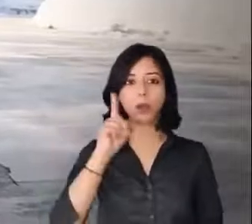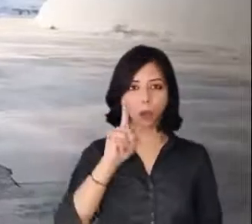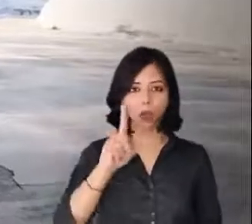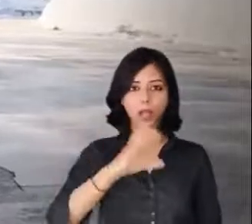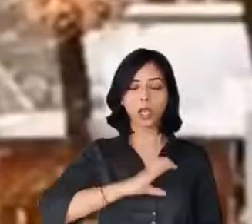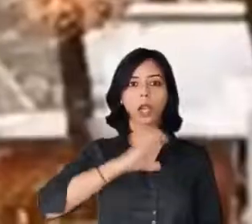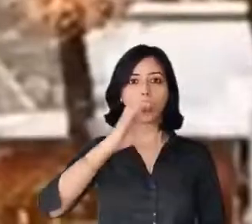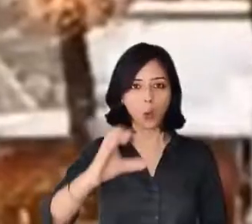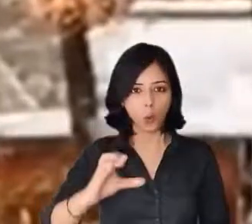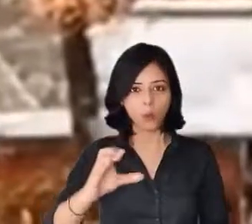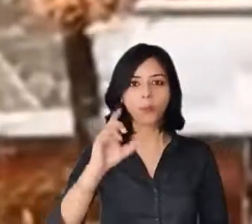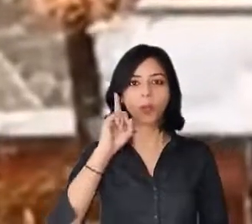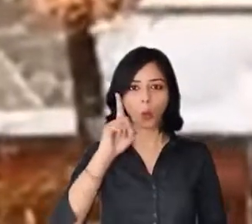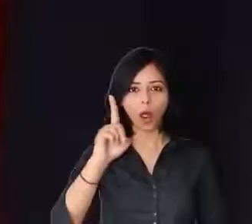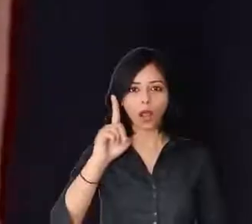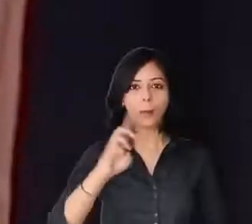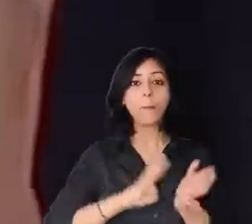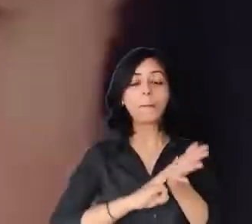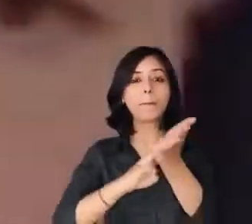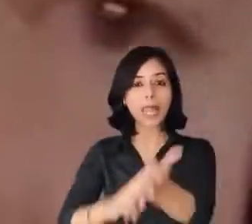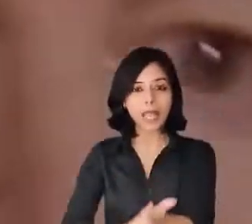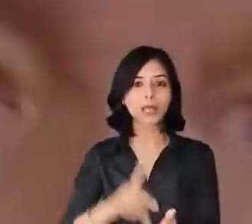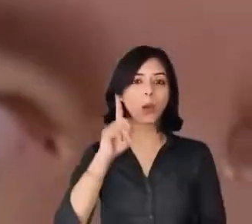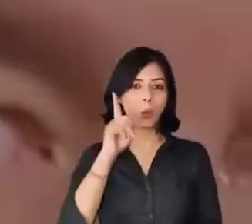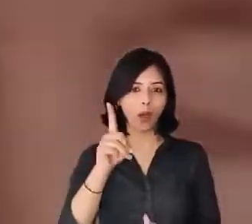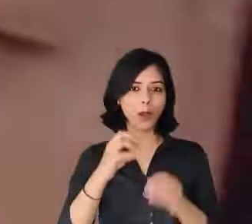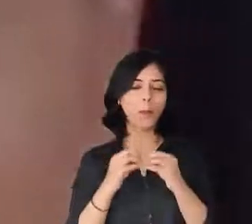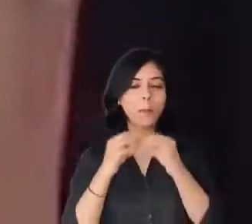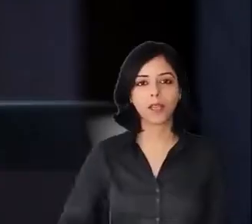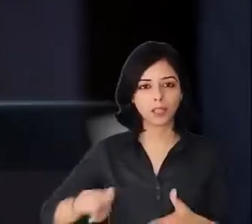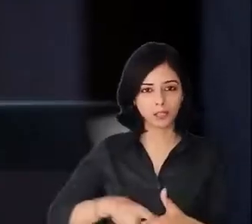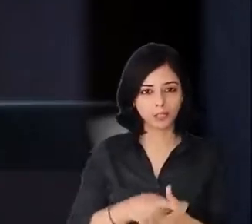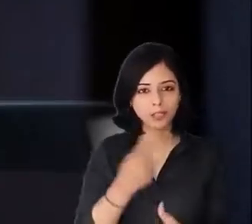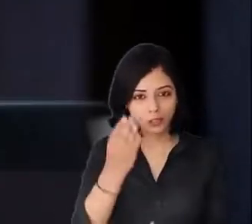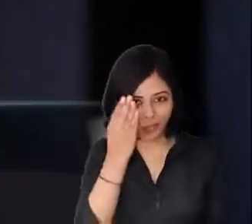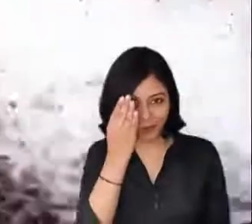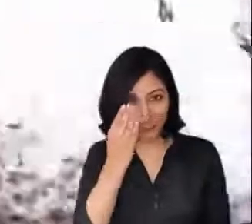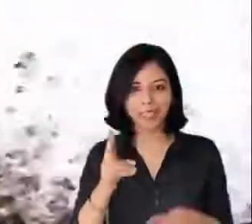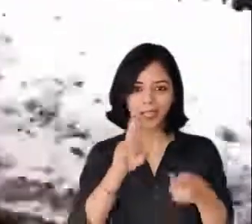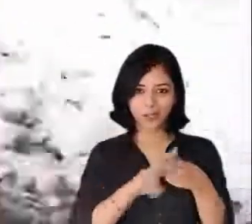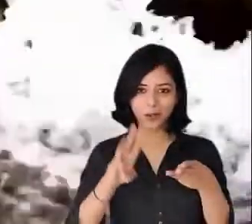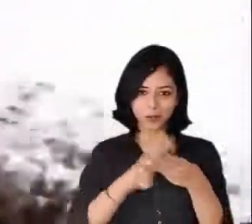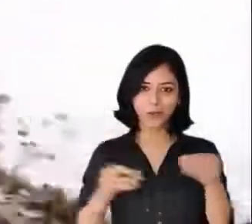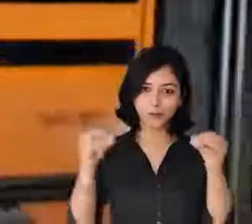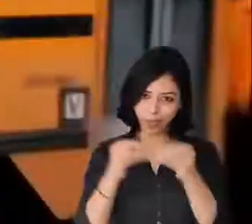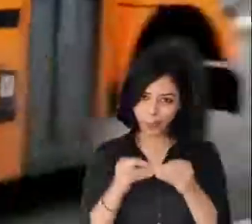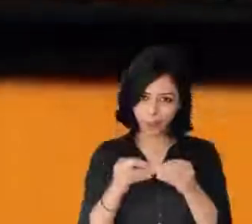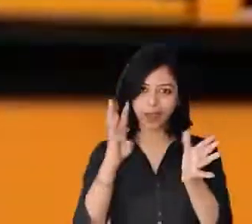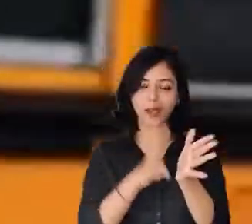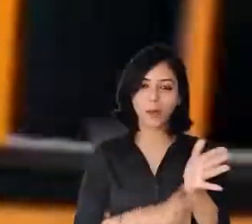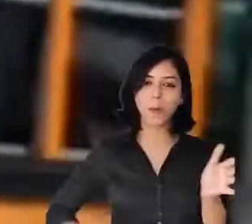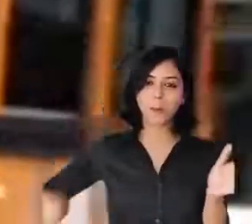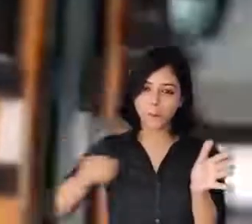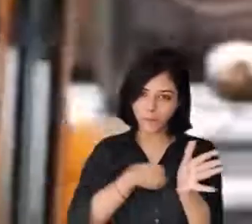Para mí, estaba molesta por algo, enfadada con su mamá o papá, o por algo de la escuela. En algún momento